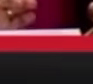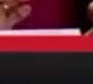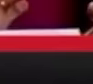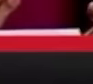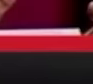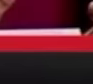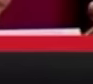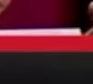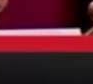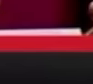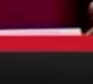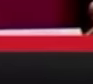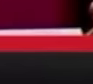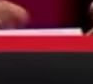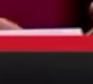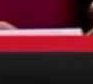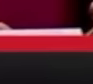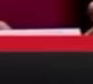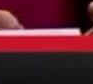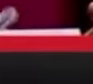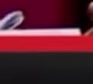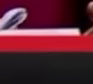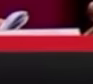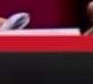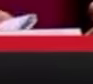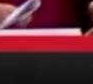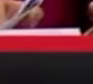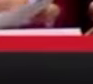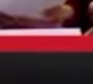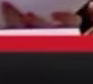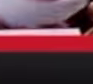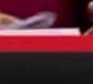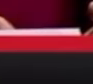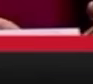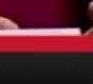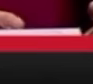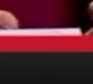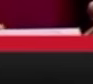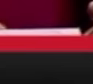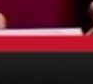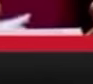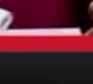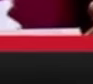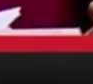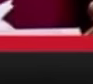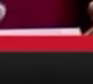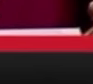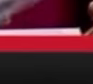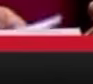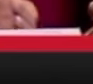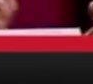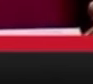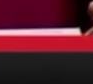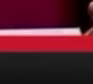dólares. Por otro lado, también quiero hacer mención, señor presidente, ya que estamos